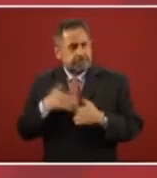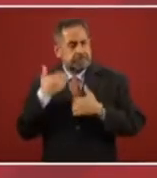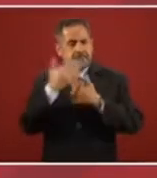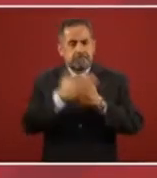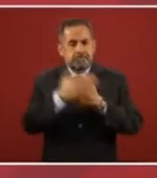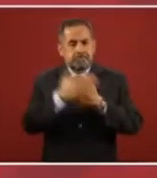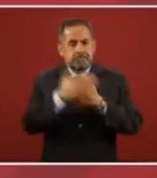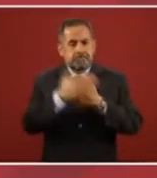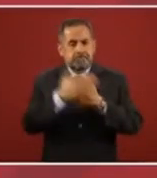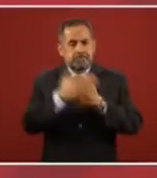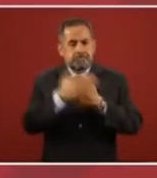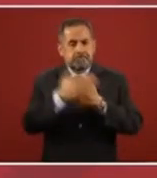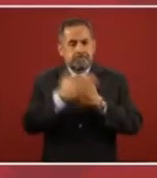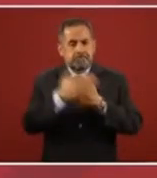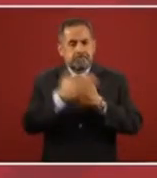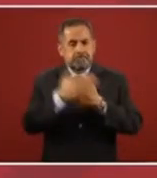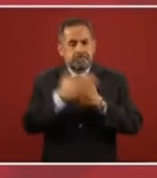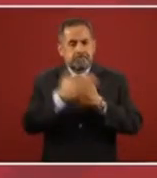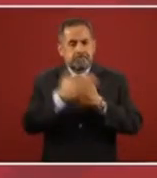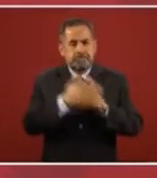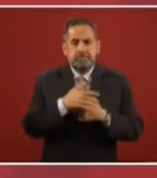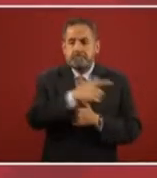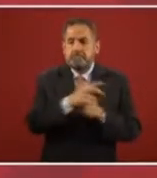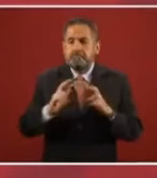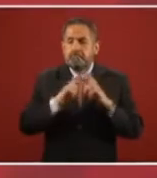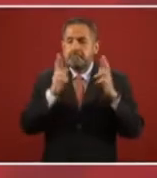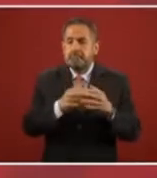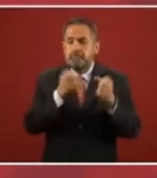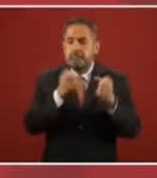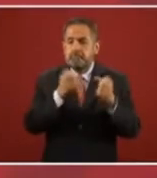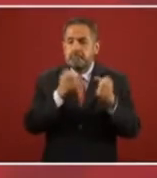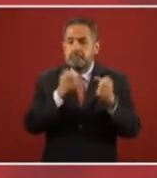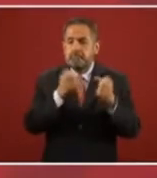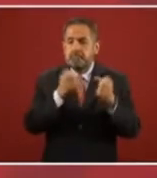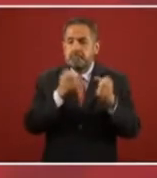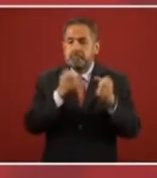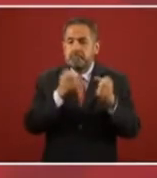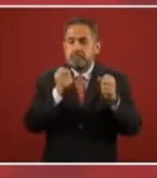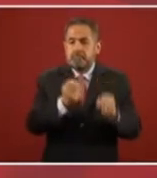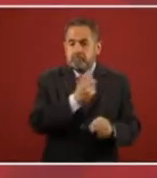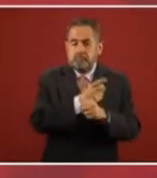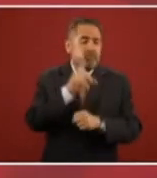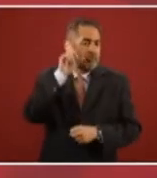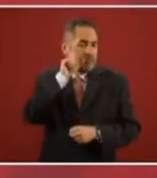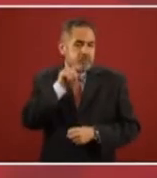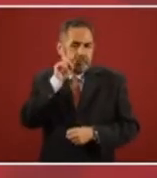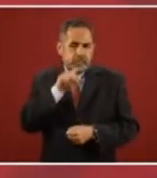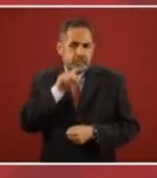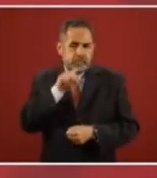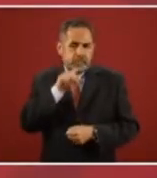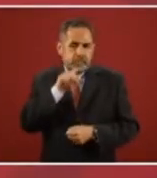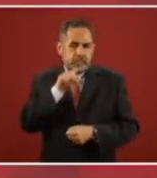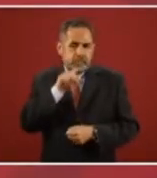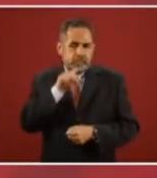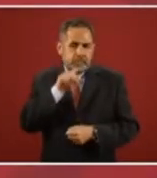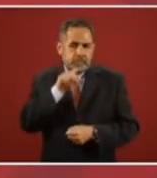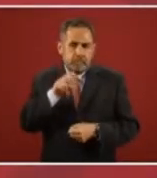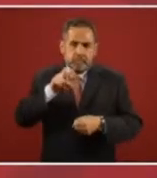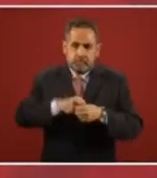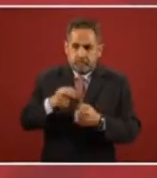seguridad se eliminen las hermanas webb y tomar iguales en